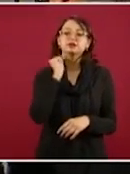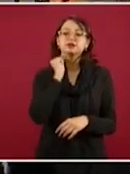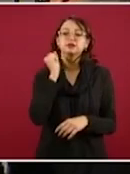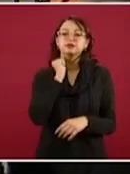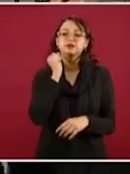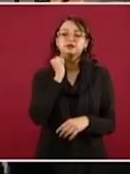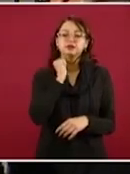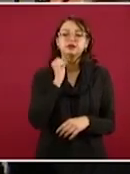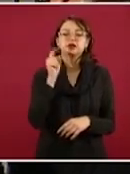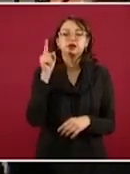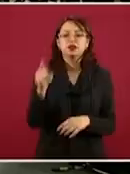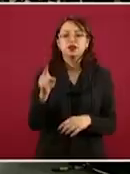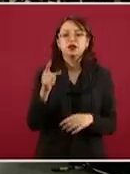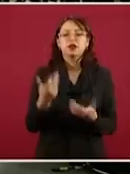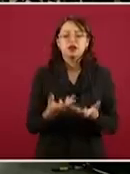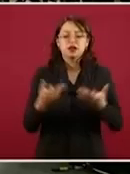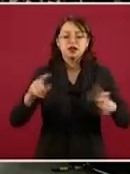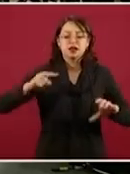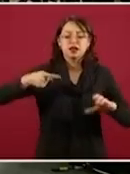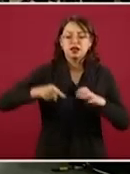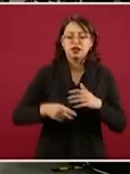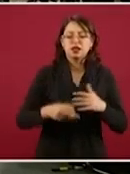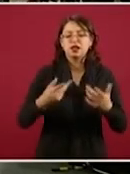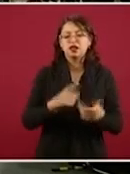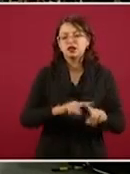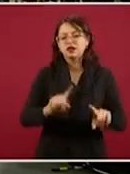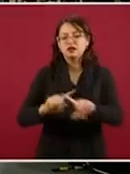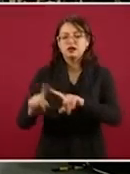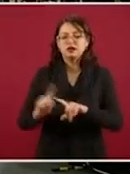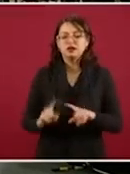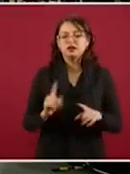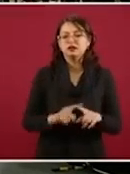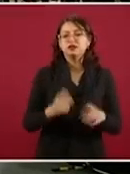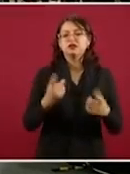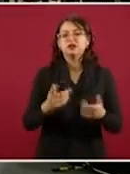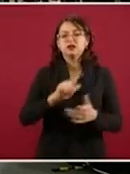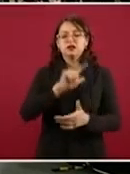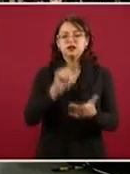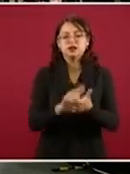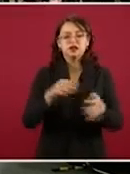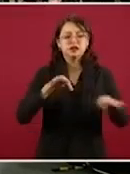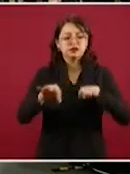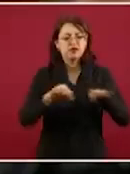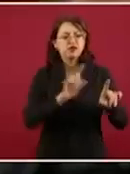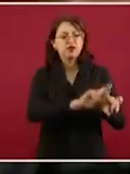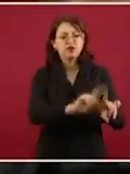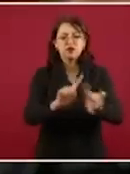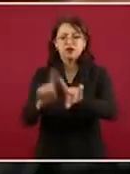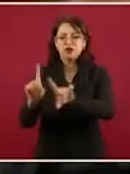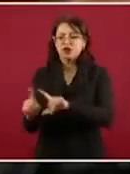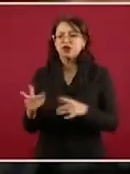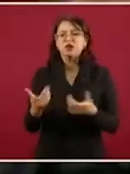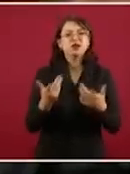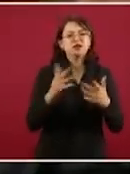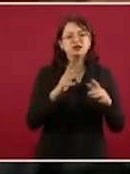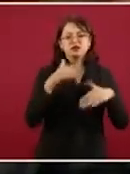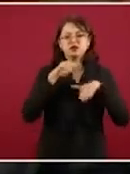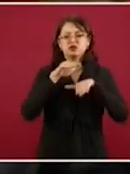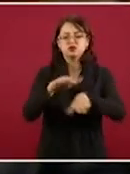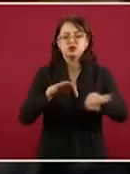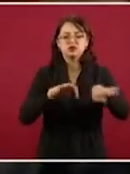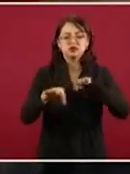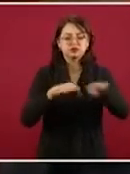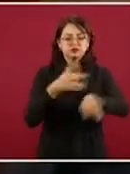outsourcing, es decir, modificaciones a través de la modificación a la Ley Federal del Trabajo. La Coparmex ha fijado su postura en contra de